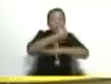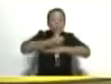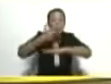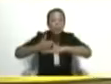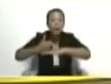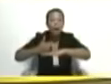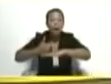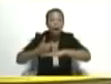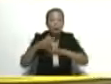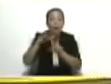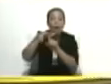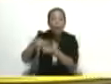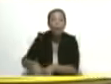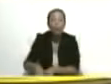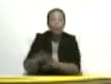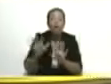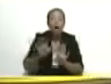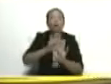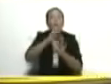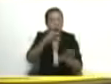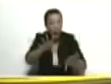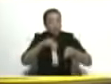se subordinan al poder constituyente.